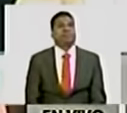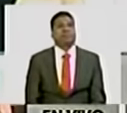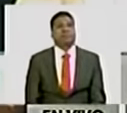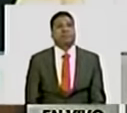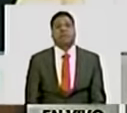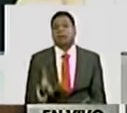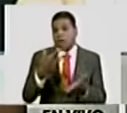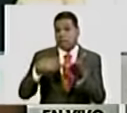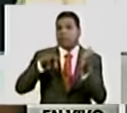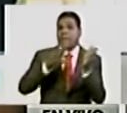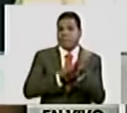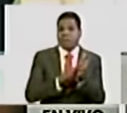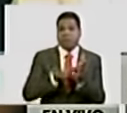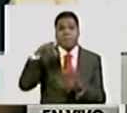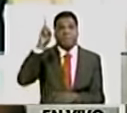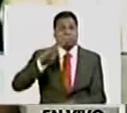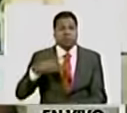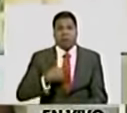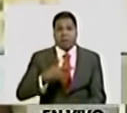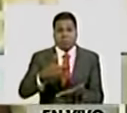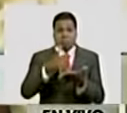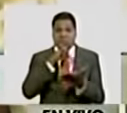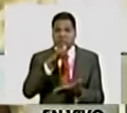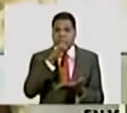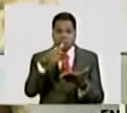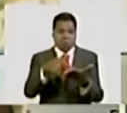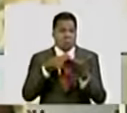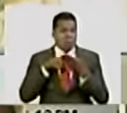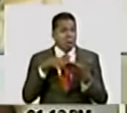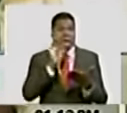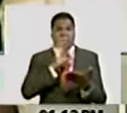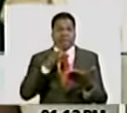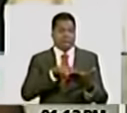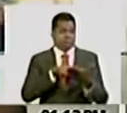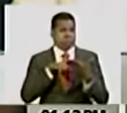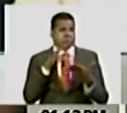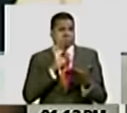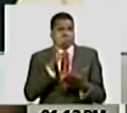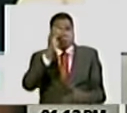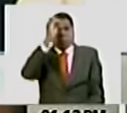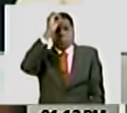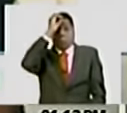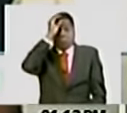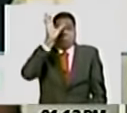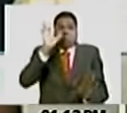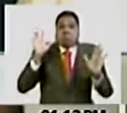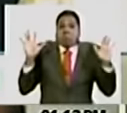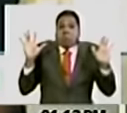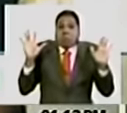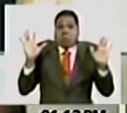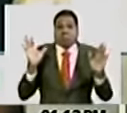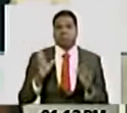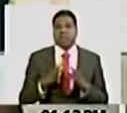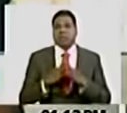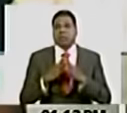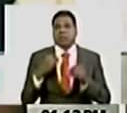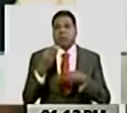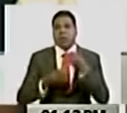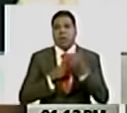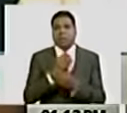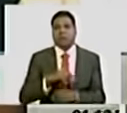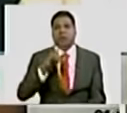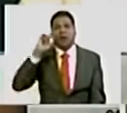le repito, Venezuela no ha sido notificada. De darse, estaríamos en una situación de hecho. Recordemos que los